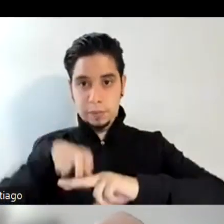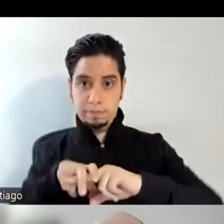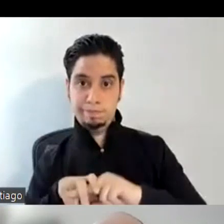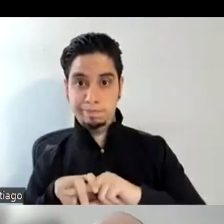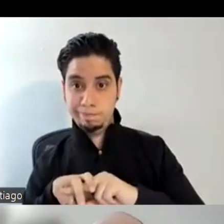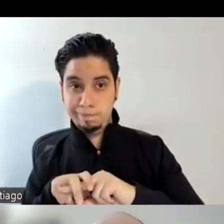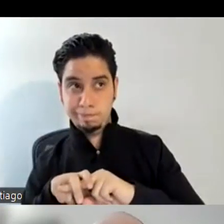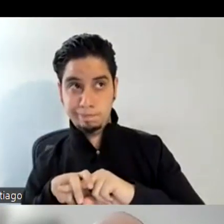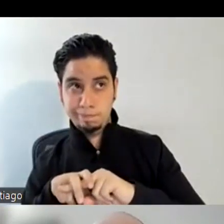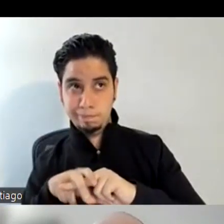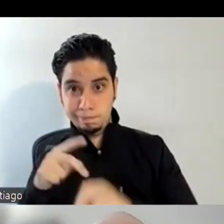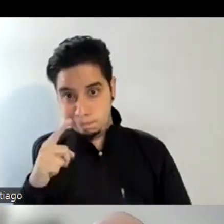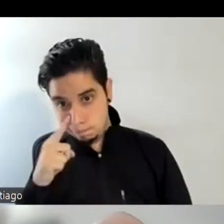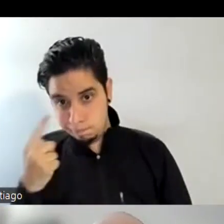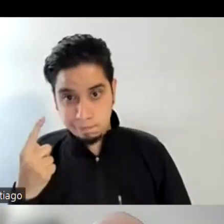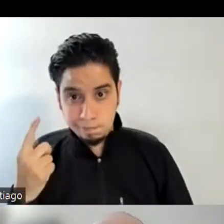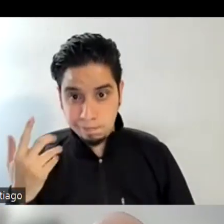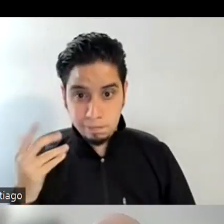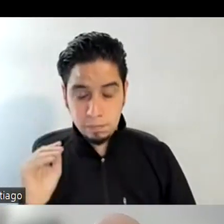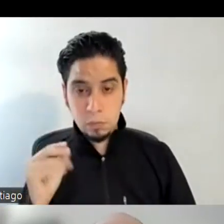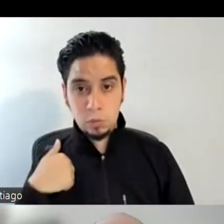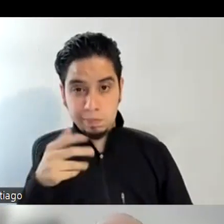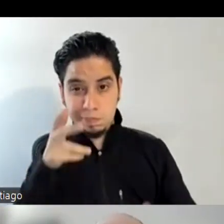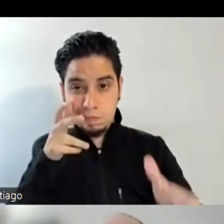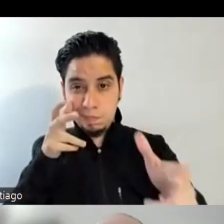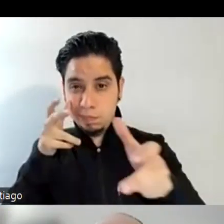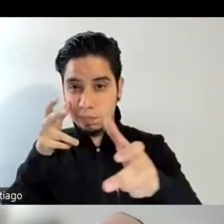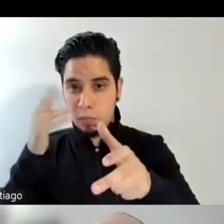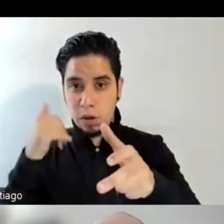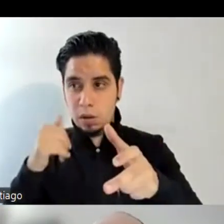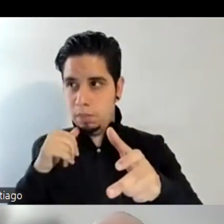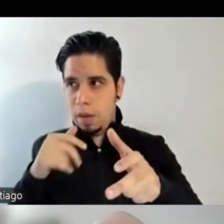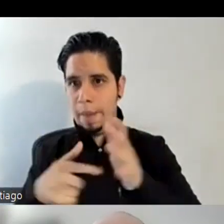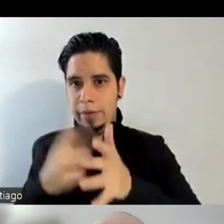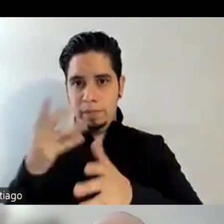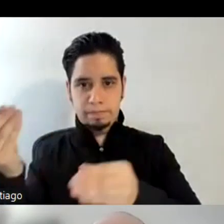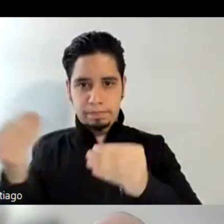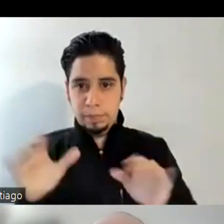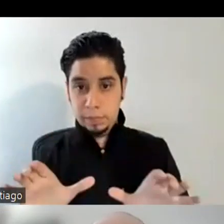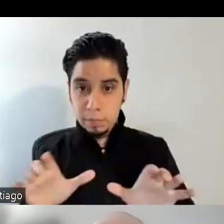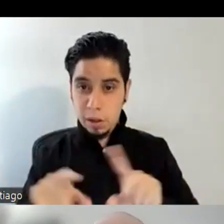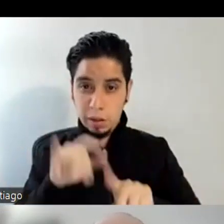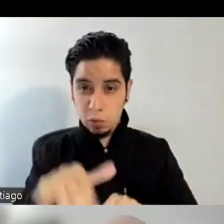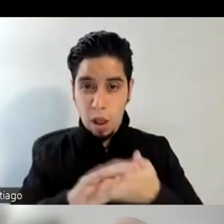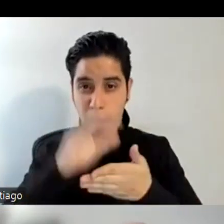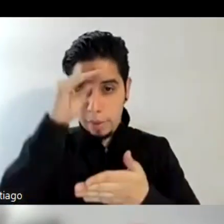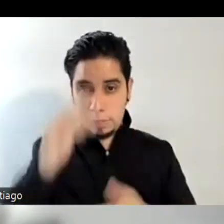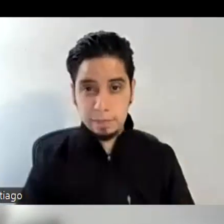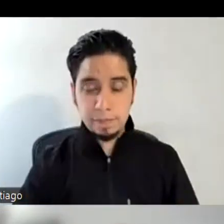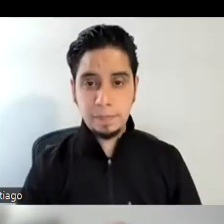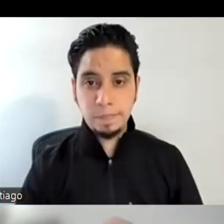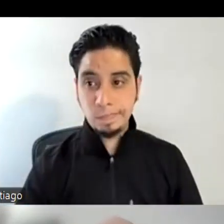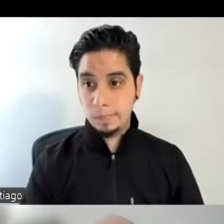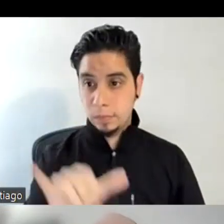estás muriendo del aburrimiento y lo que estás es observando, porque muchas veces no te dan nada que hacer, pero así es que se aprende. Así que esa fue mi